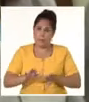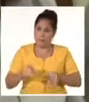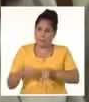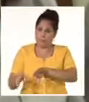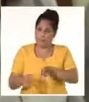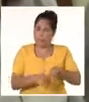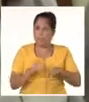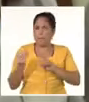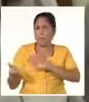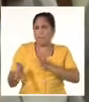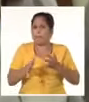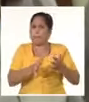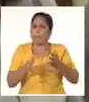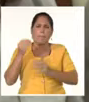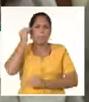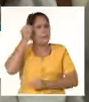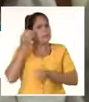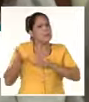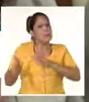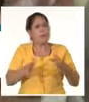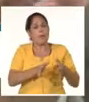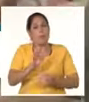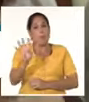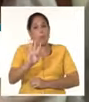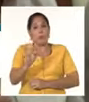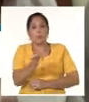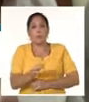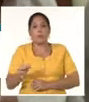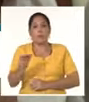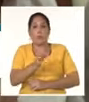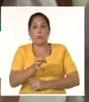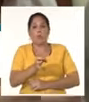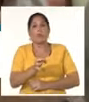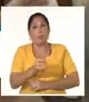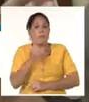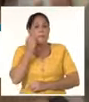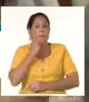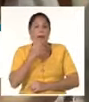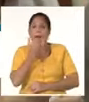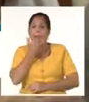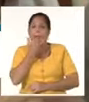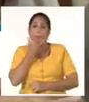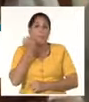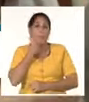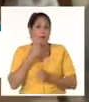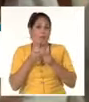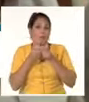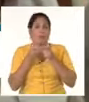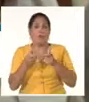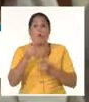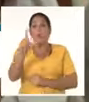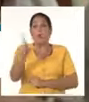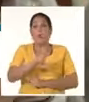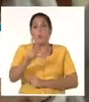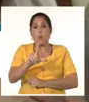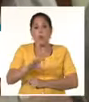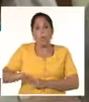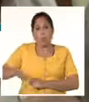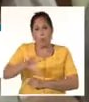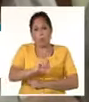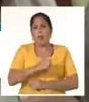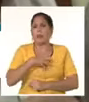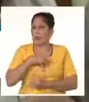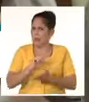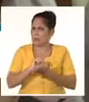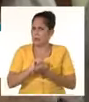estimando Primer Ministro que los cuatro municipios de manera gruesa el lunes amanecen todos con servicio y